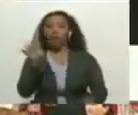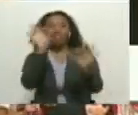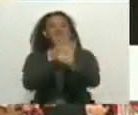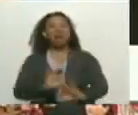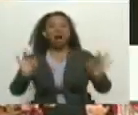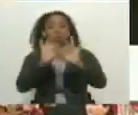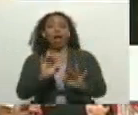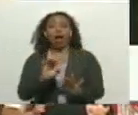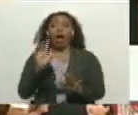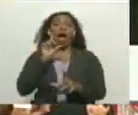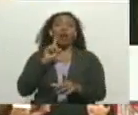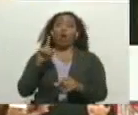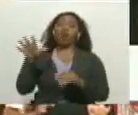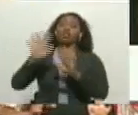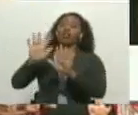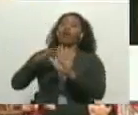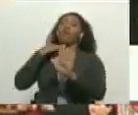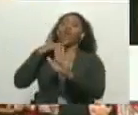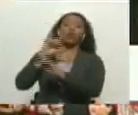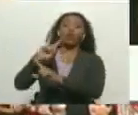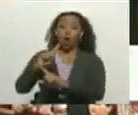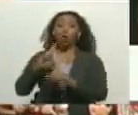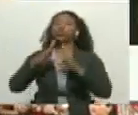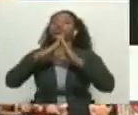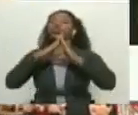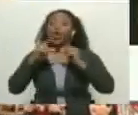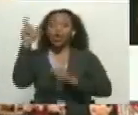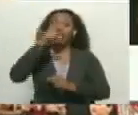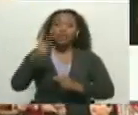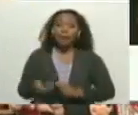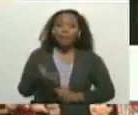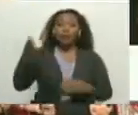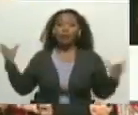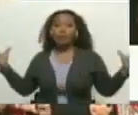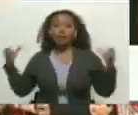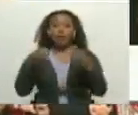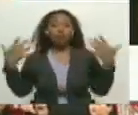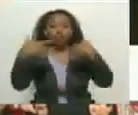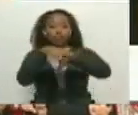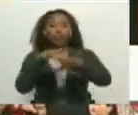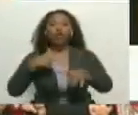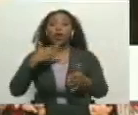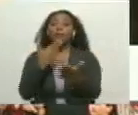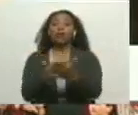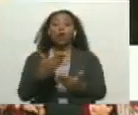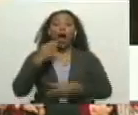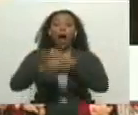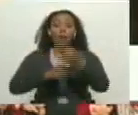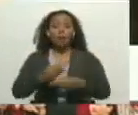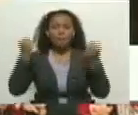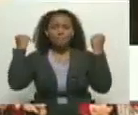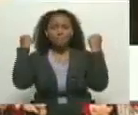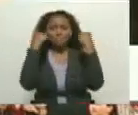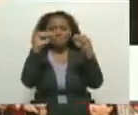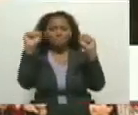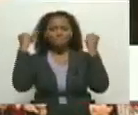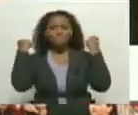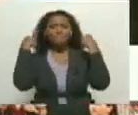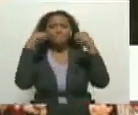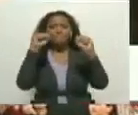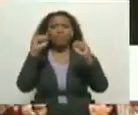sobra, todos somos necesarios. Entonces yo les pido que hagamos un ejercicio